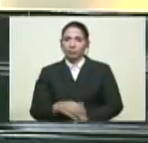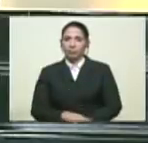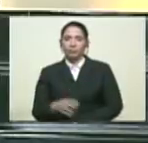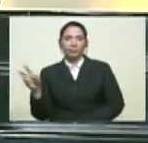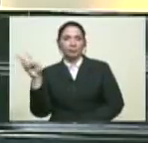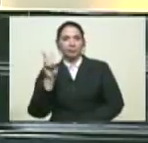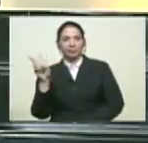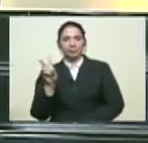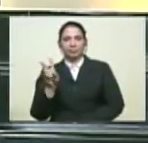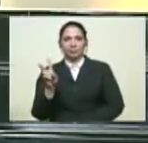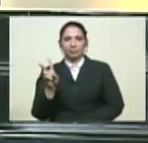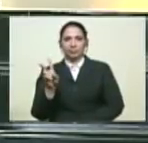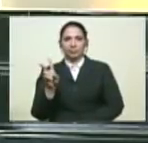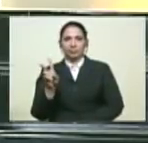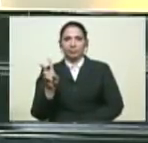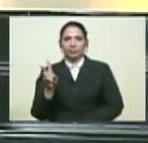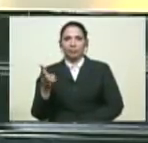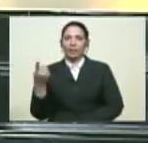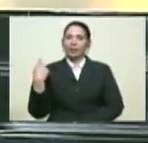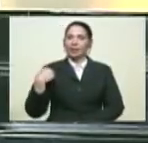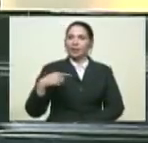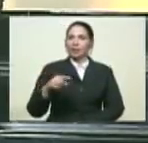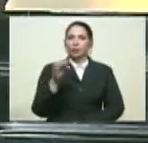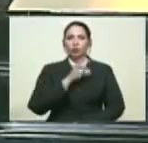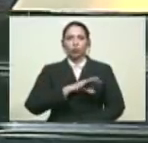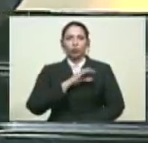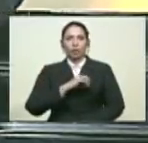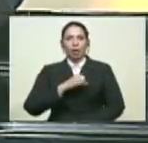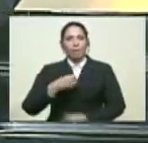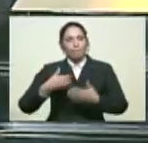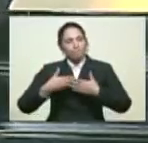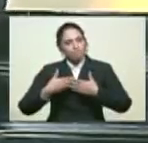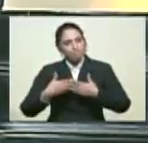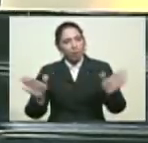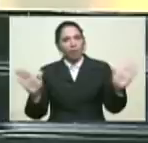Venezuela tiene una sociedad de amplias libertades.